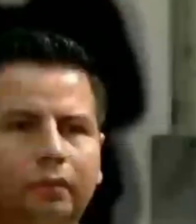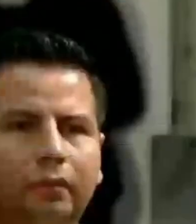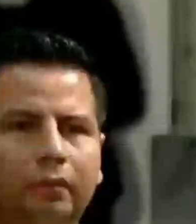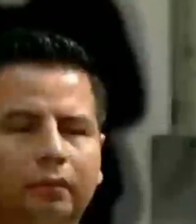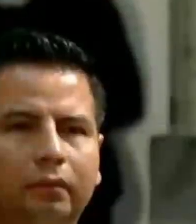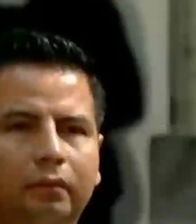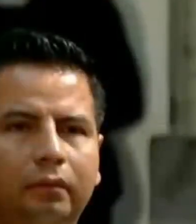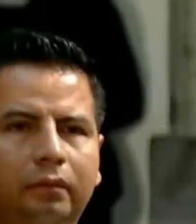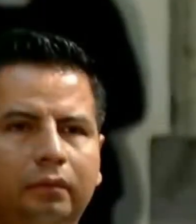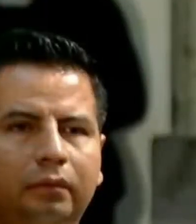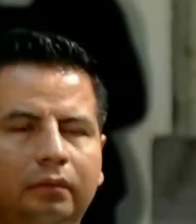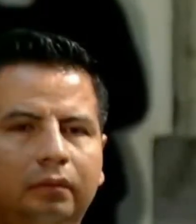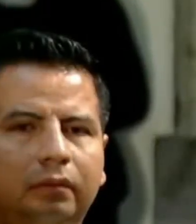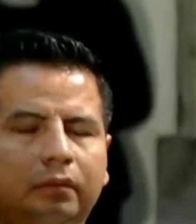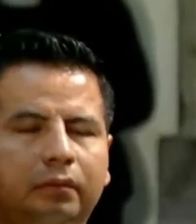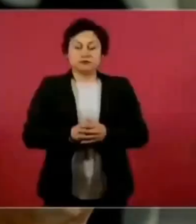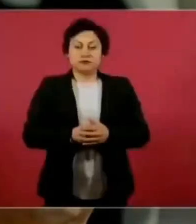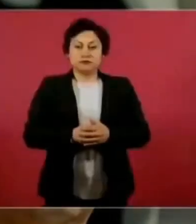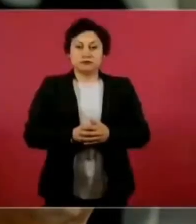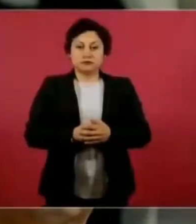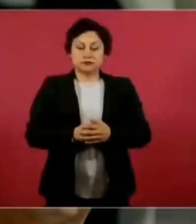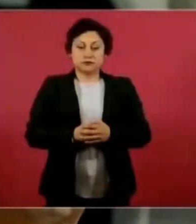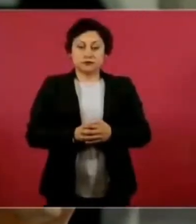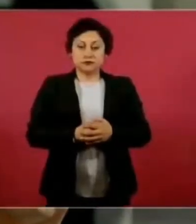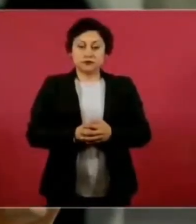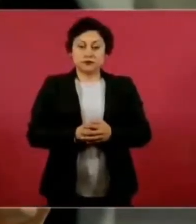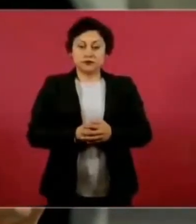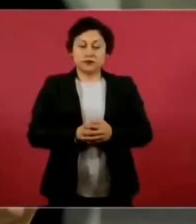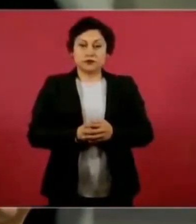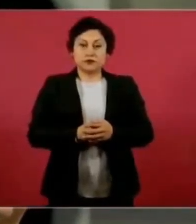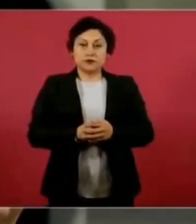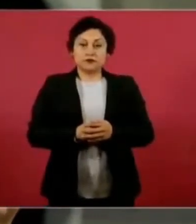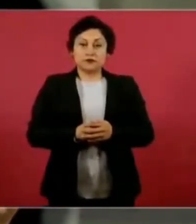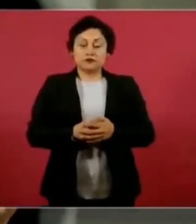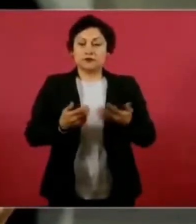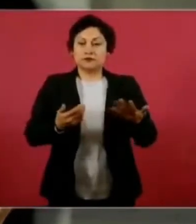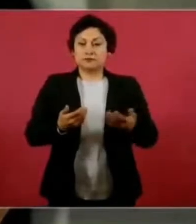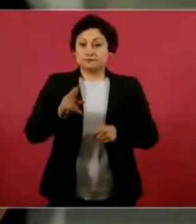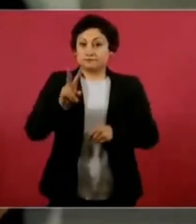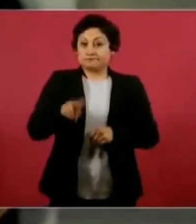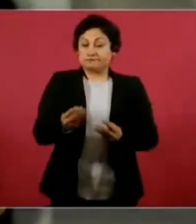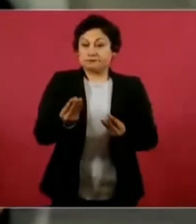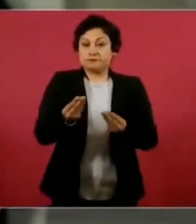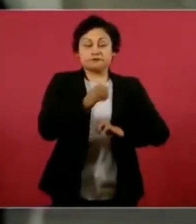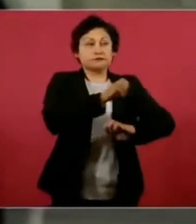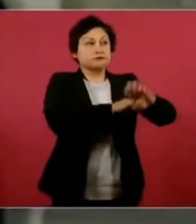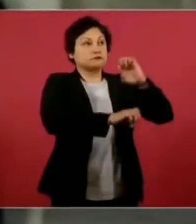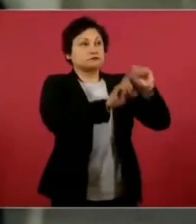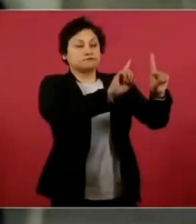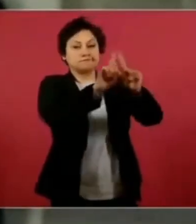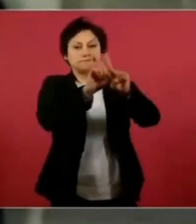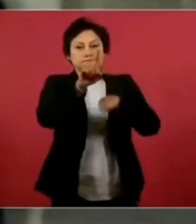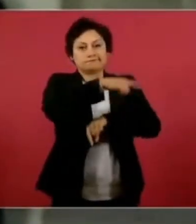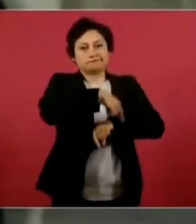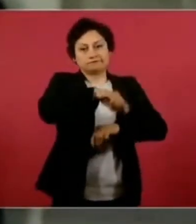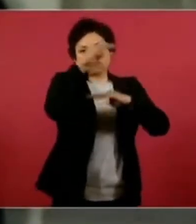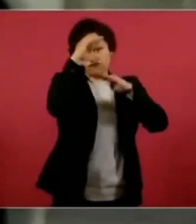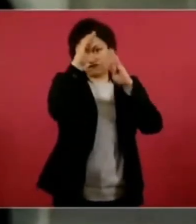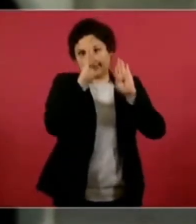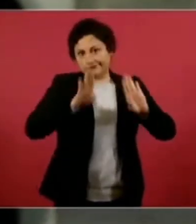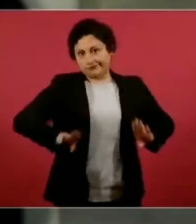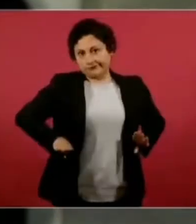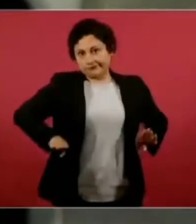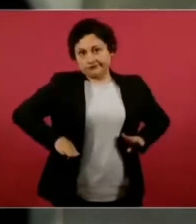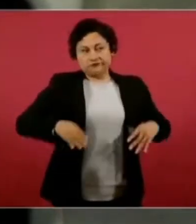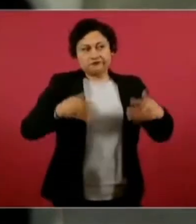supuesta militarización en realidad fue una bandera porque muchos de los empresarios que forman parte de este bloque conservador en realidad se quedaron sin